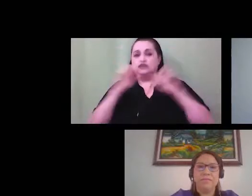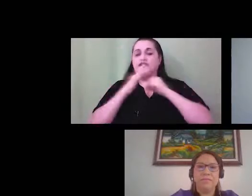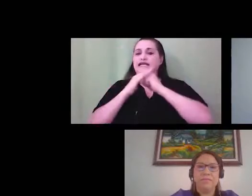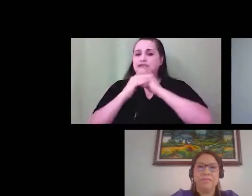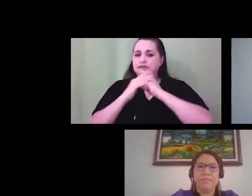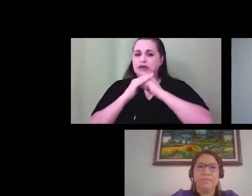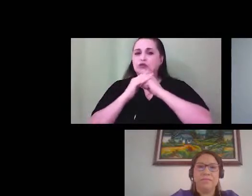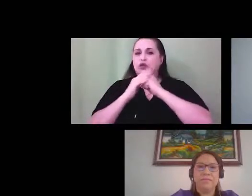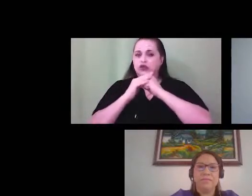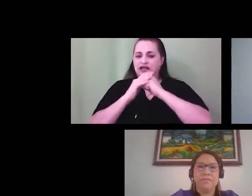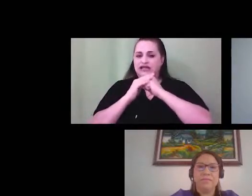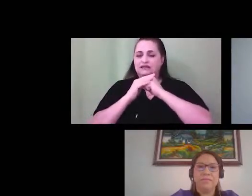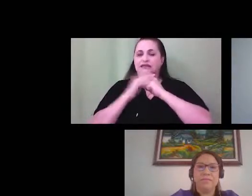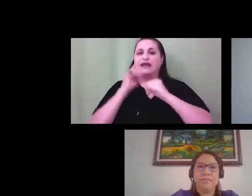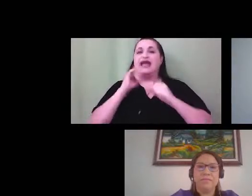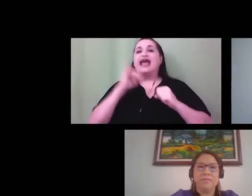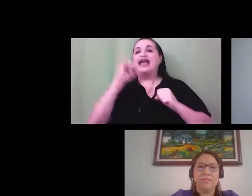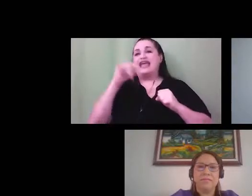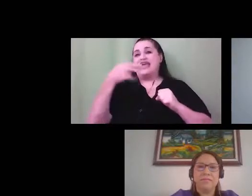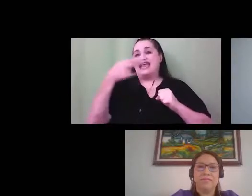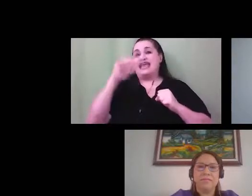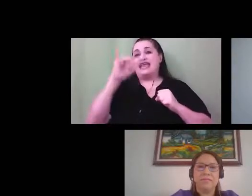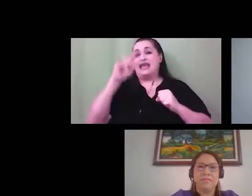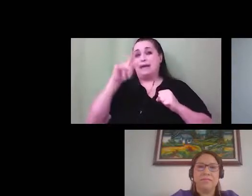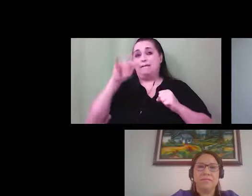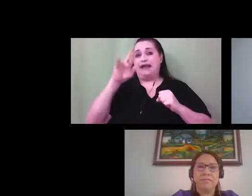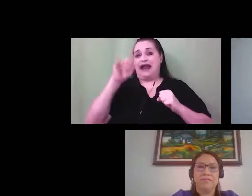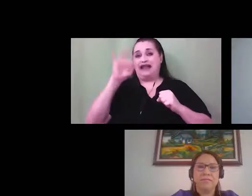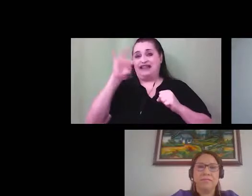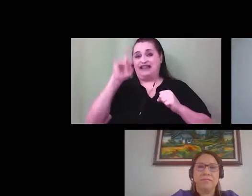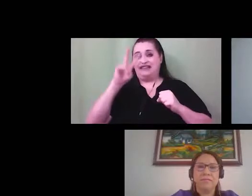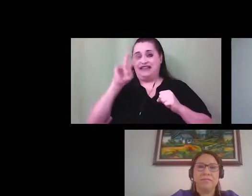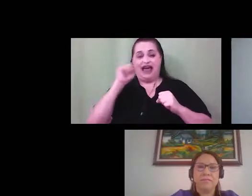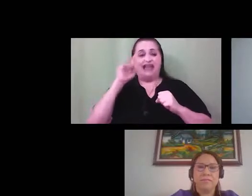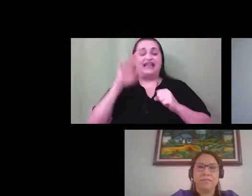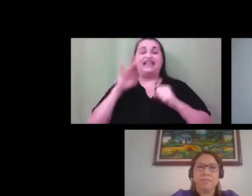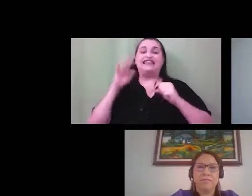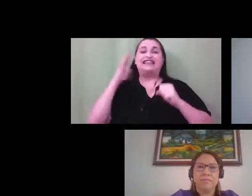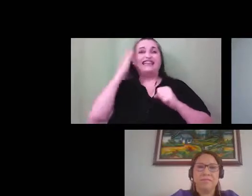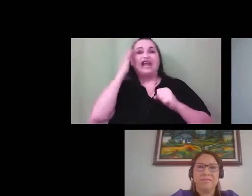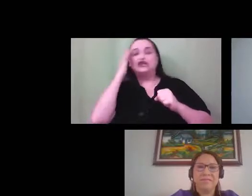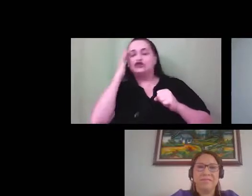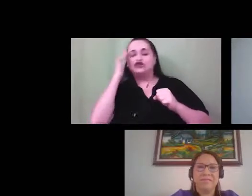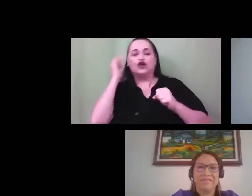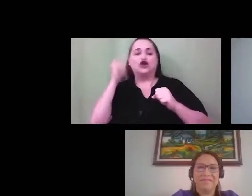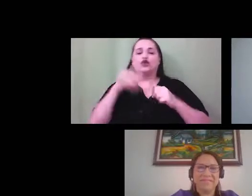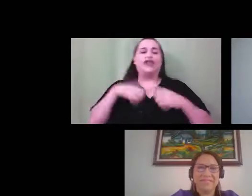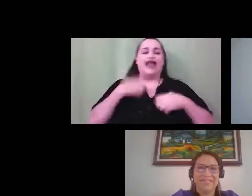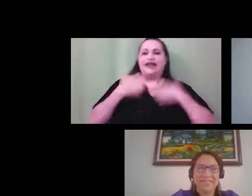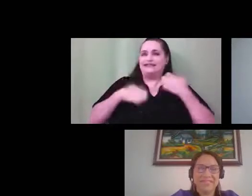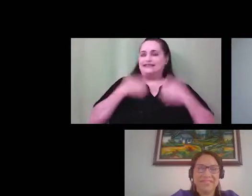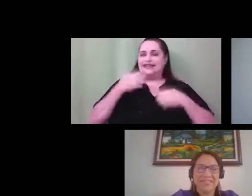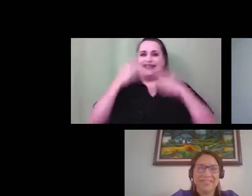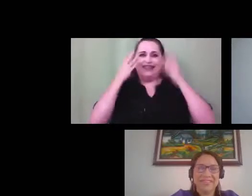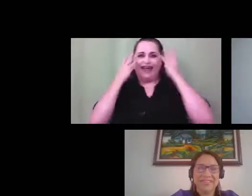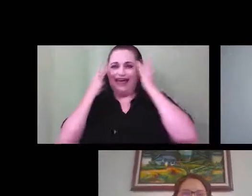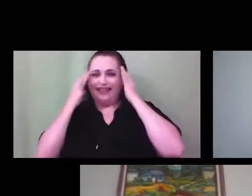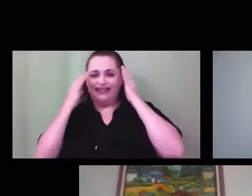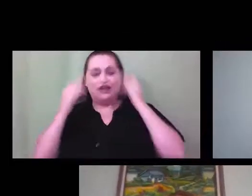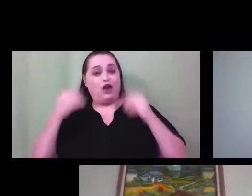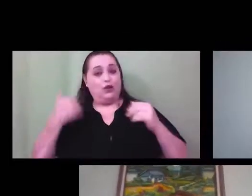autista, hiperactividad y trastorno de ansiedad. Y es mi campeón. Y un muchacho grande